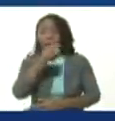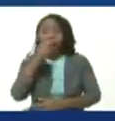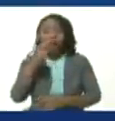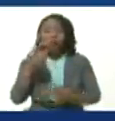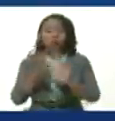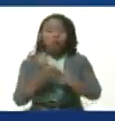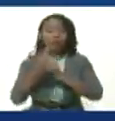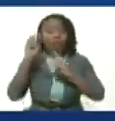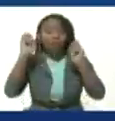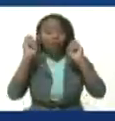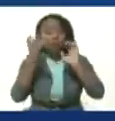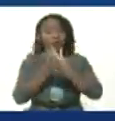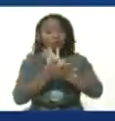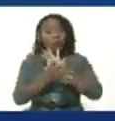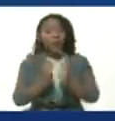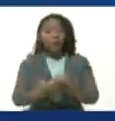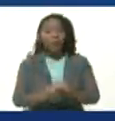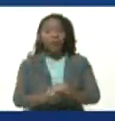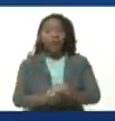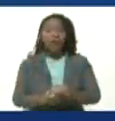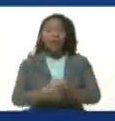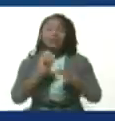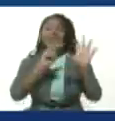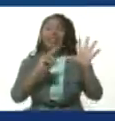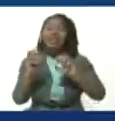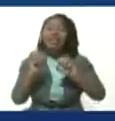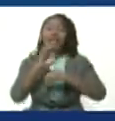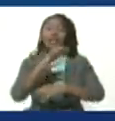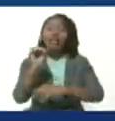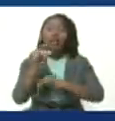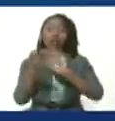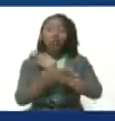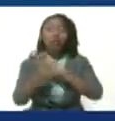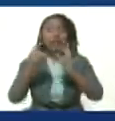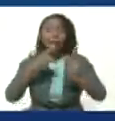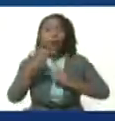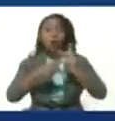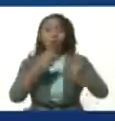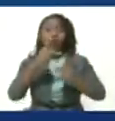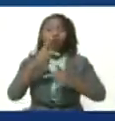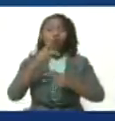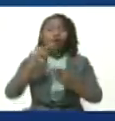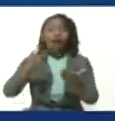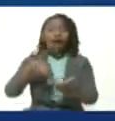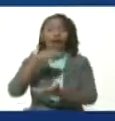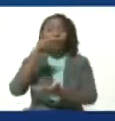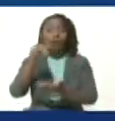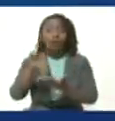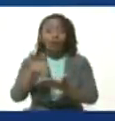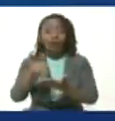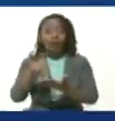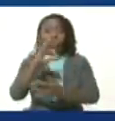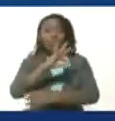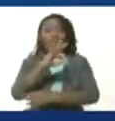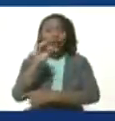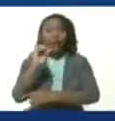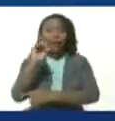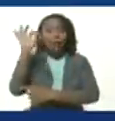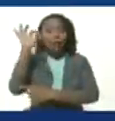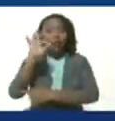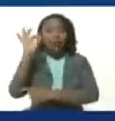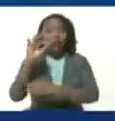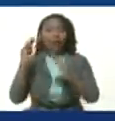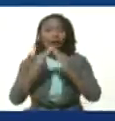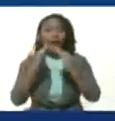esa capacidad. Claro, el dato que te preguntaba era 70-30 de los productos producción nacional. Correcto. 30% de casas